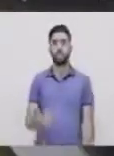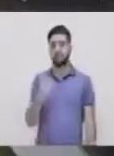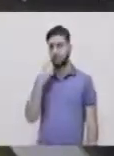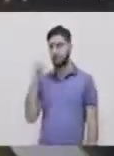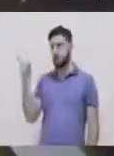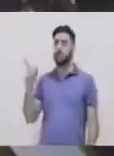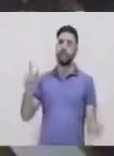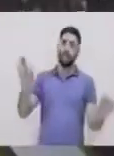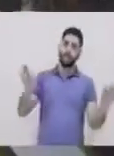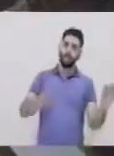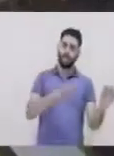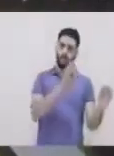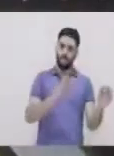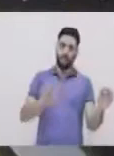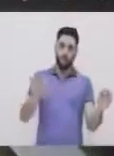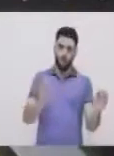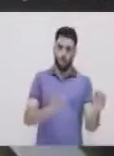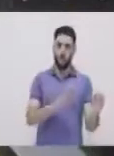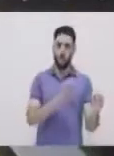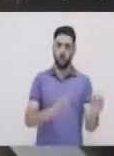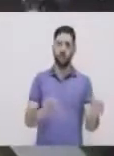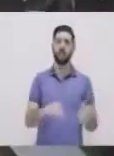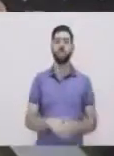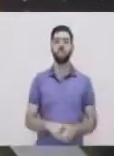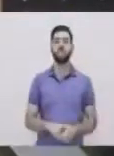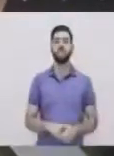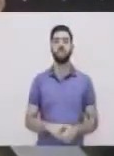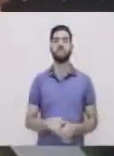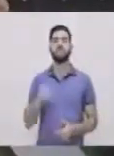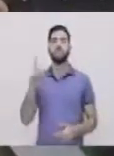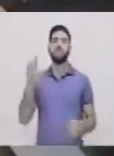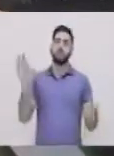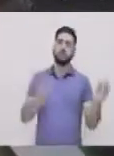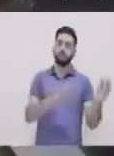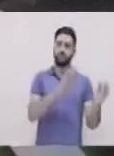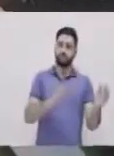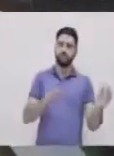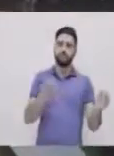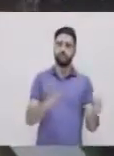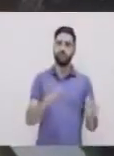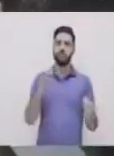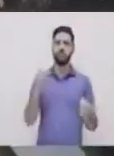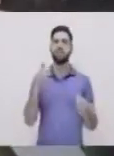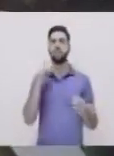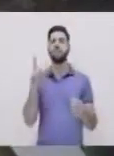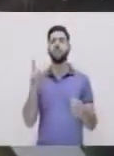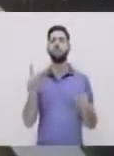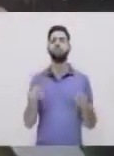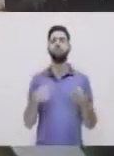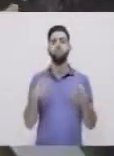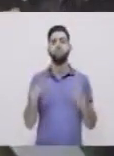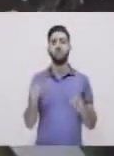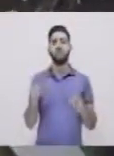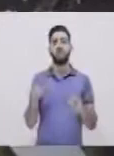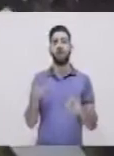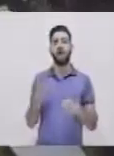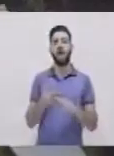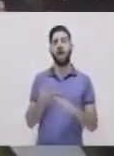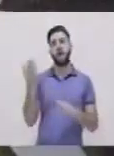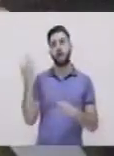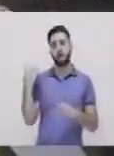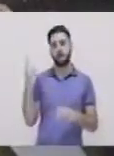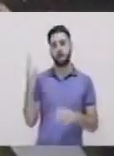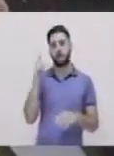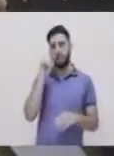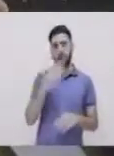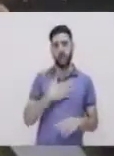Y con este violín vamos a escuchar nuevamente un fragmento de la pequeña serenata nocturna